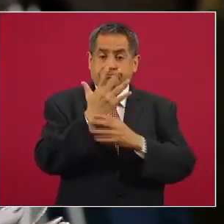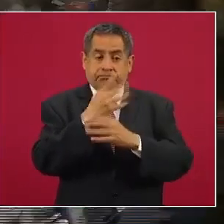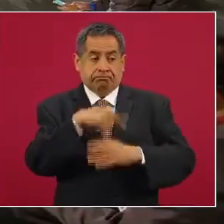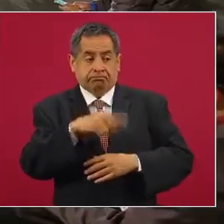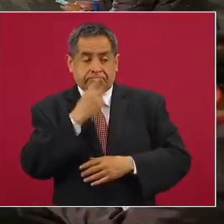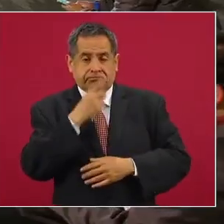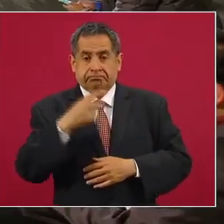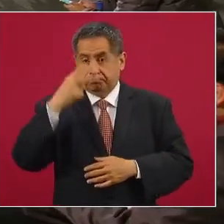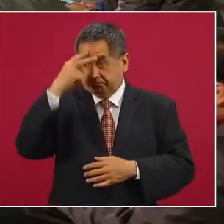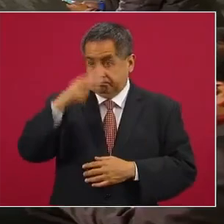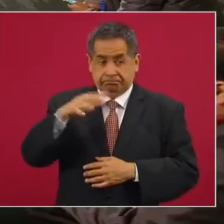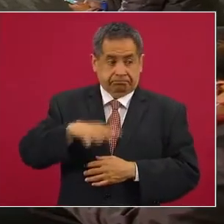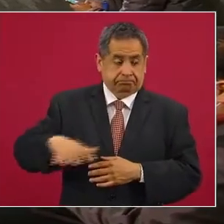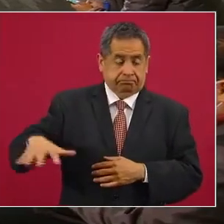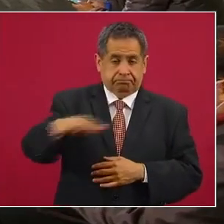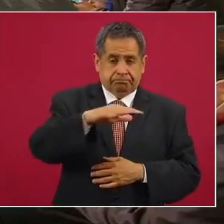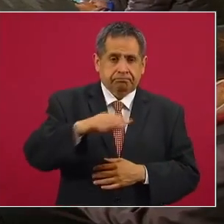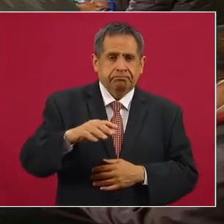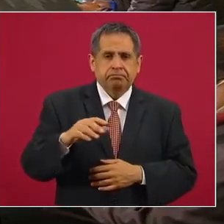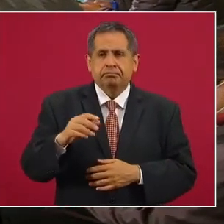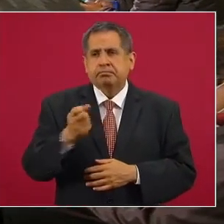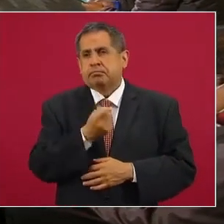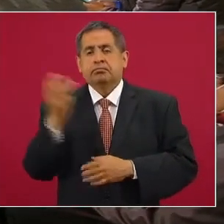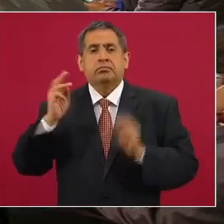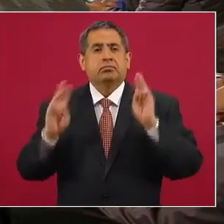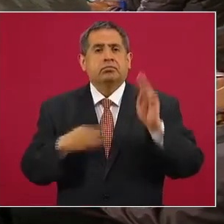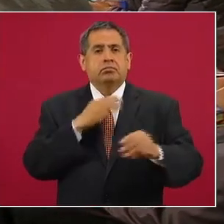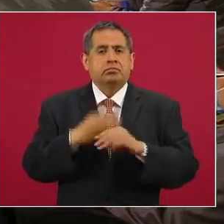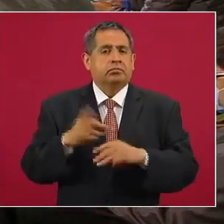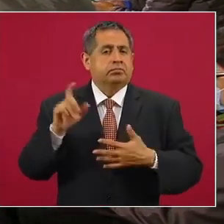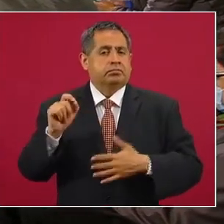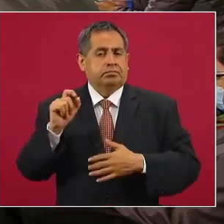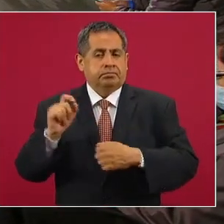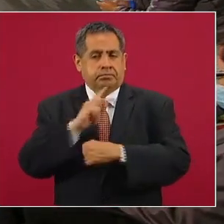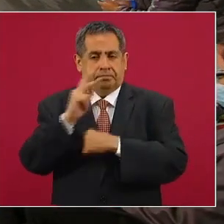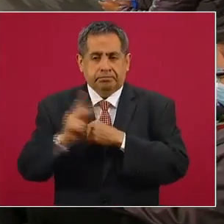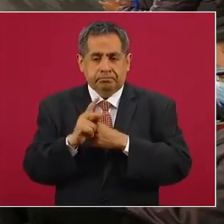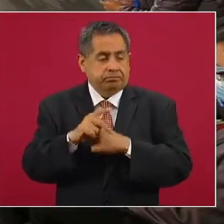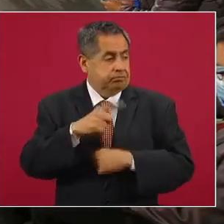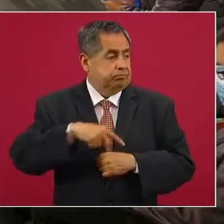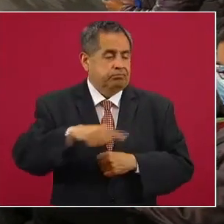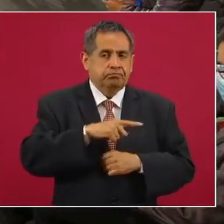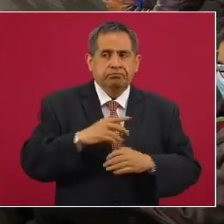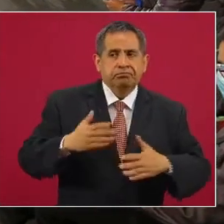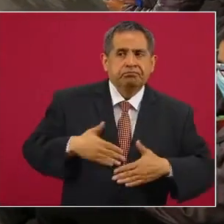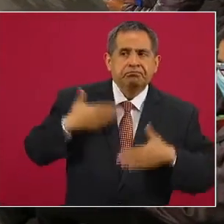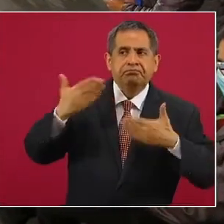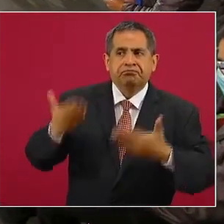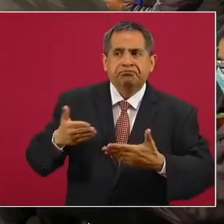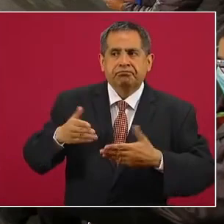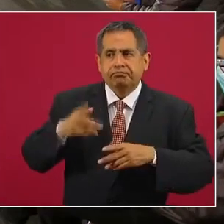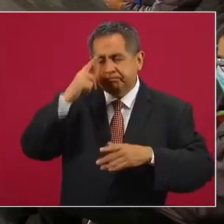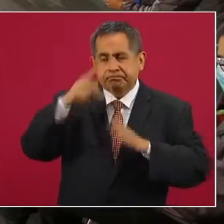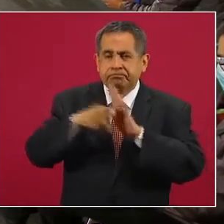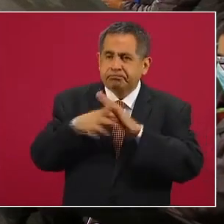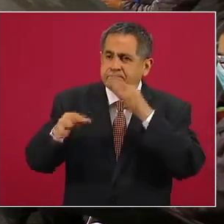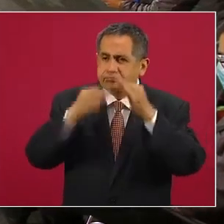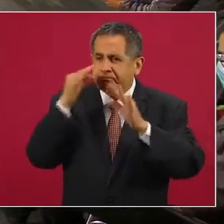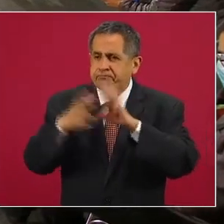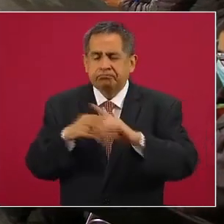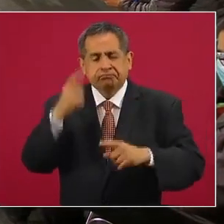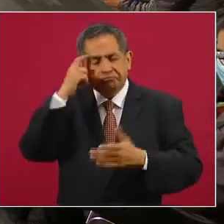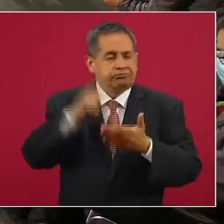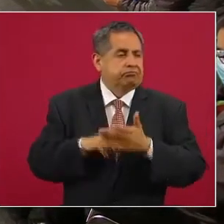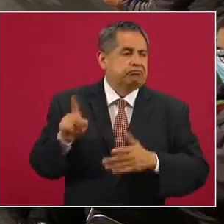México es uno de los 20 países del mundo con mayor desconfianza en sus medios.